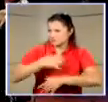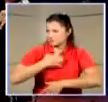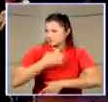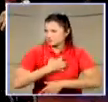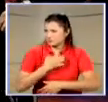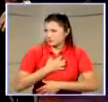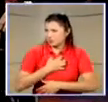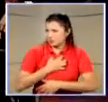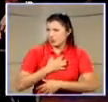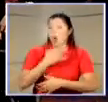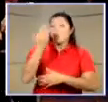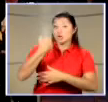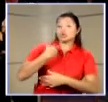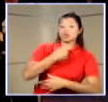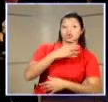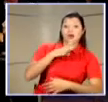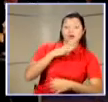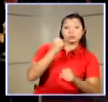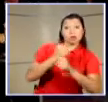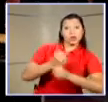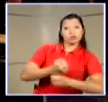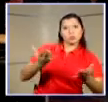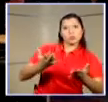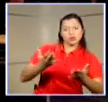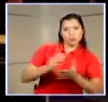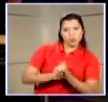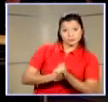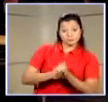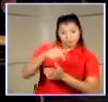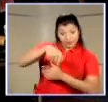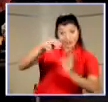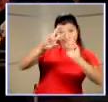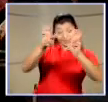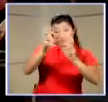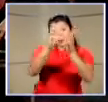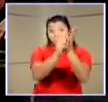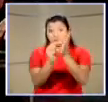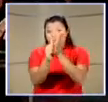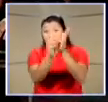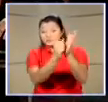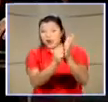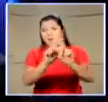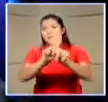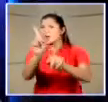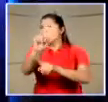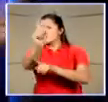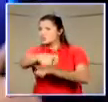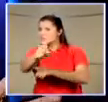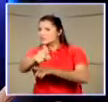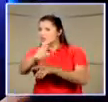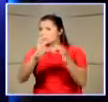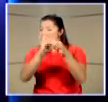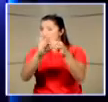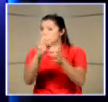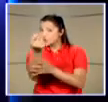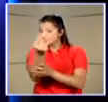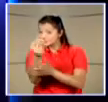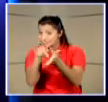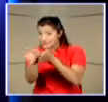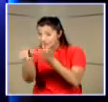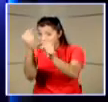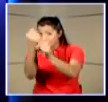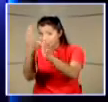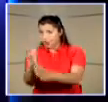estamos hablando de la parte de empleo público, por ejemplo, en este tema de los recortes, pero no necesariamente es el tema de los salarios.